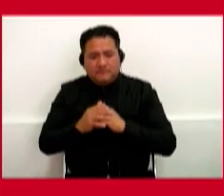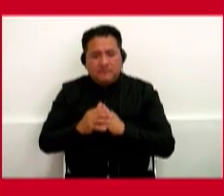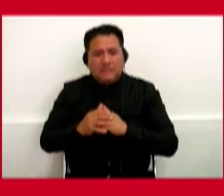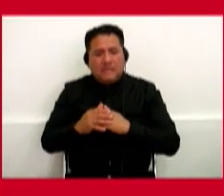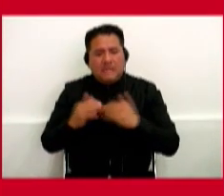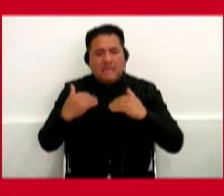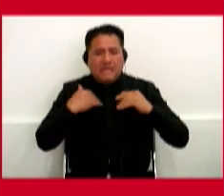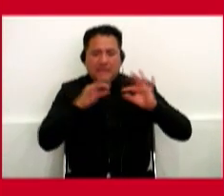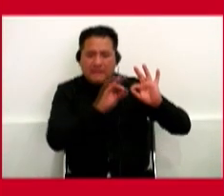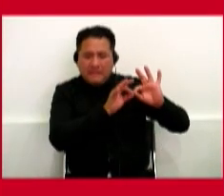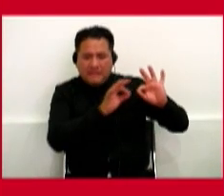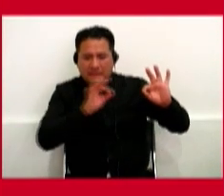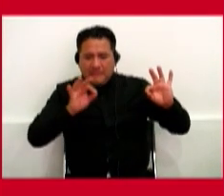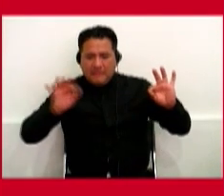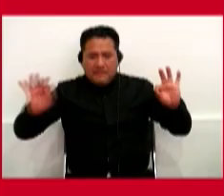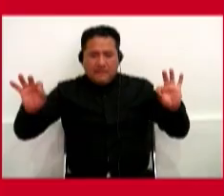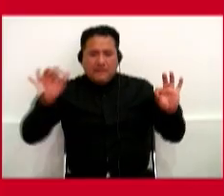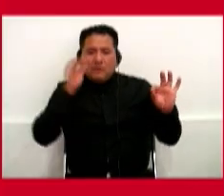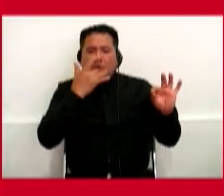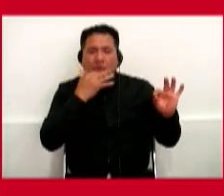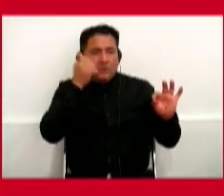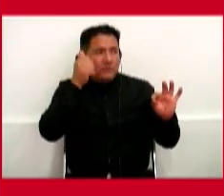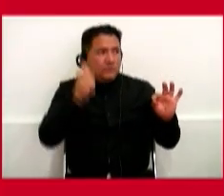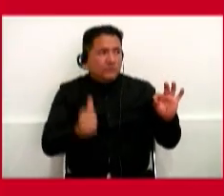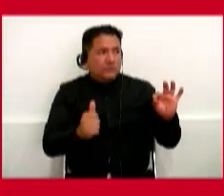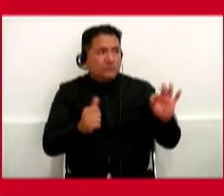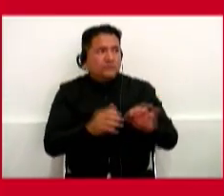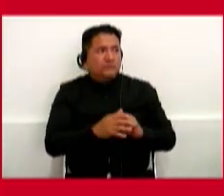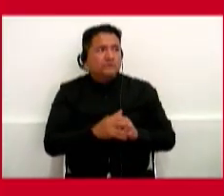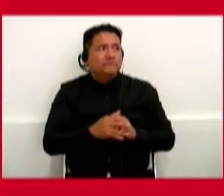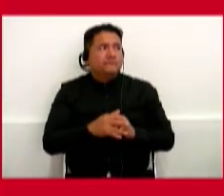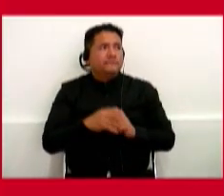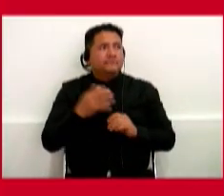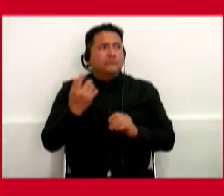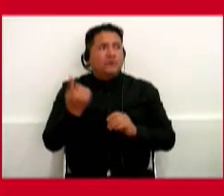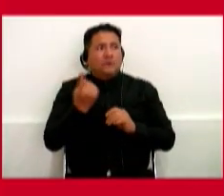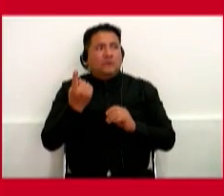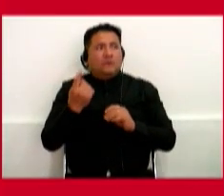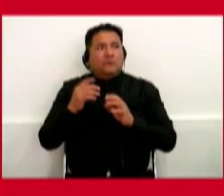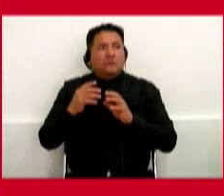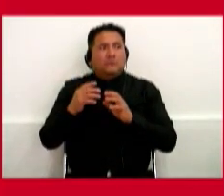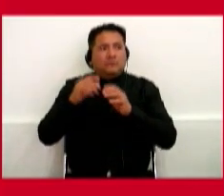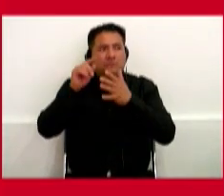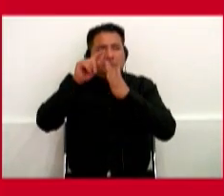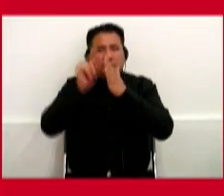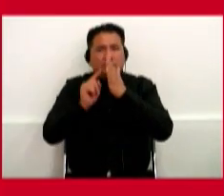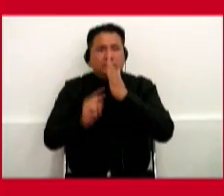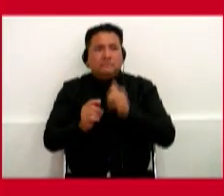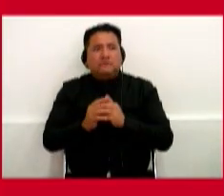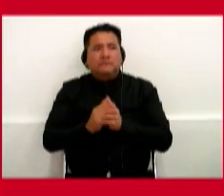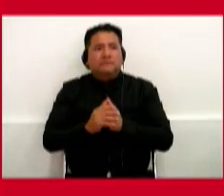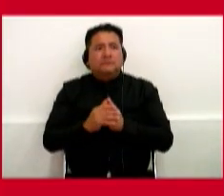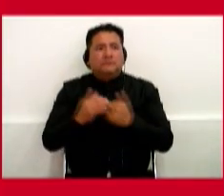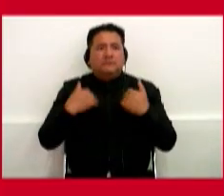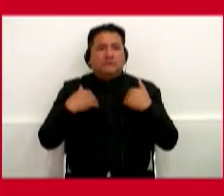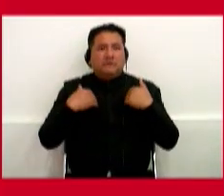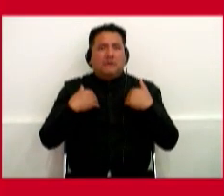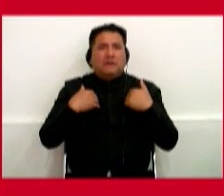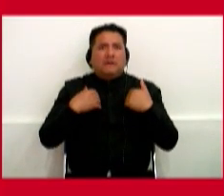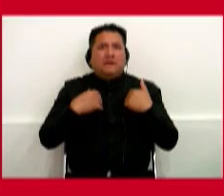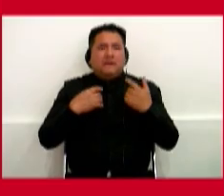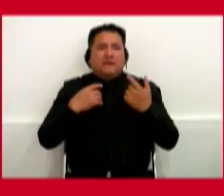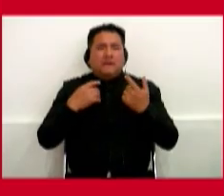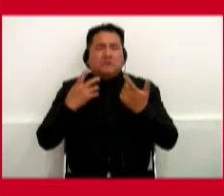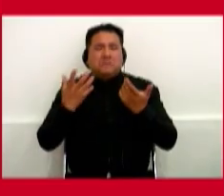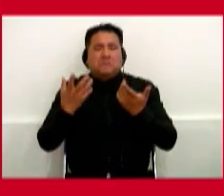líneas azuladas, o también cuando haces la minería solo rajo, solo subterránea, también tienes efectos parecidos. Entonces, en ese aspecto, como pueden